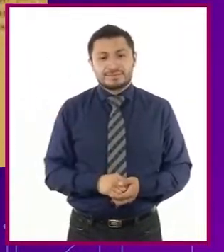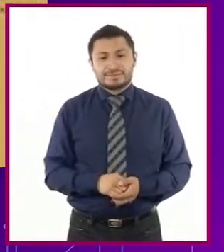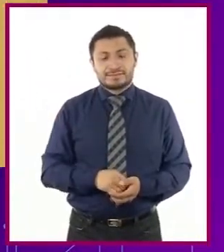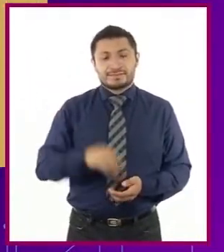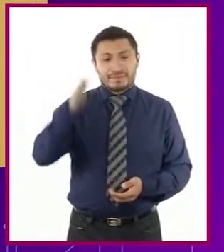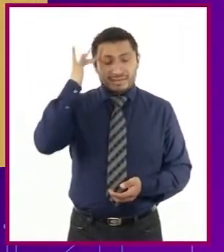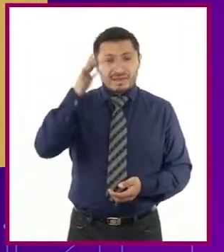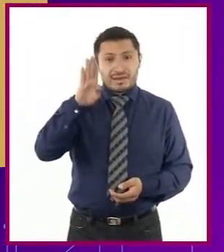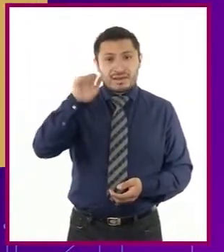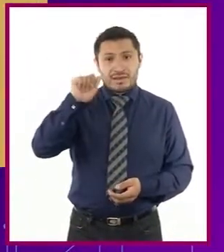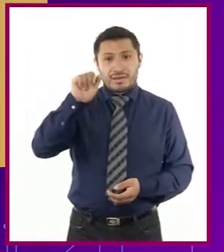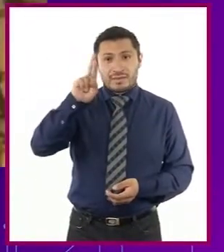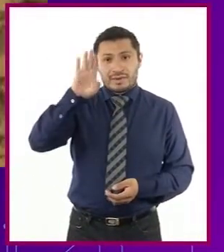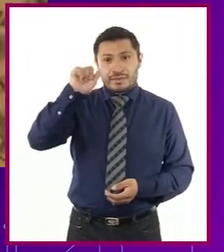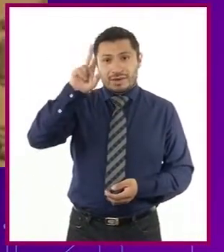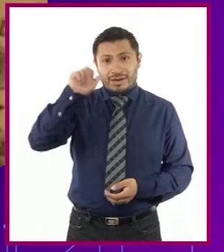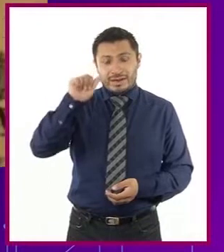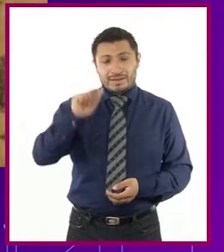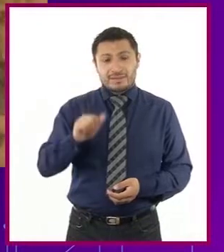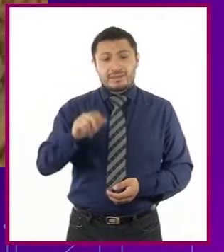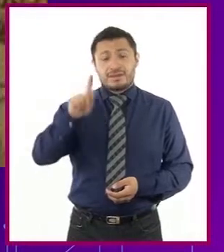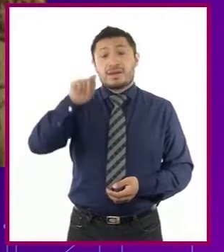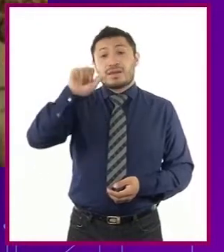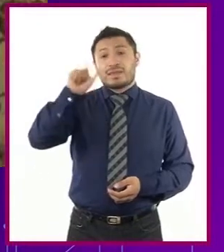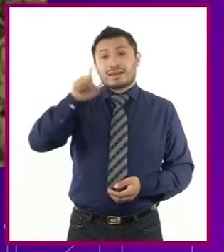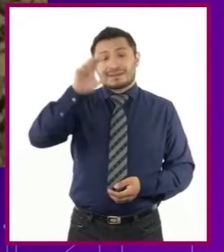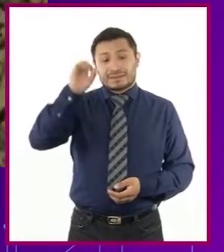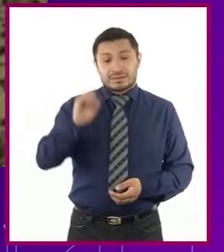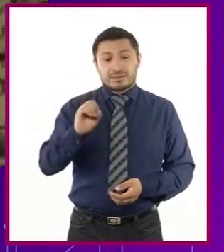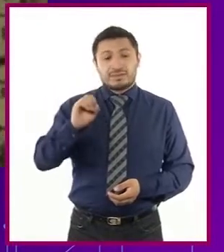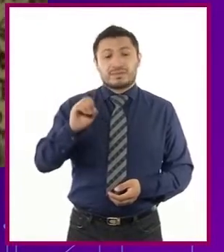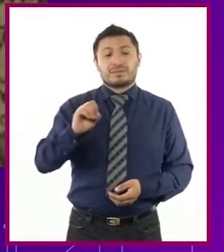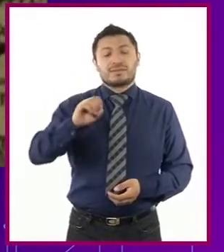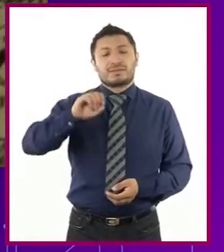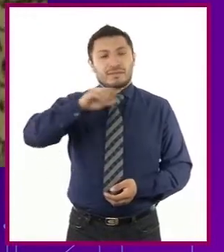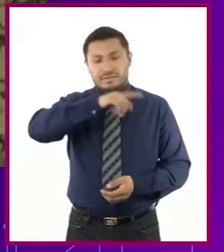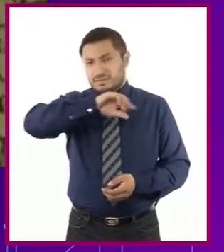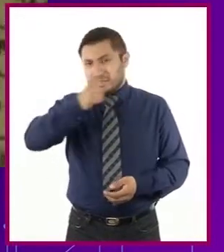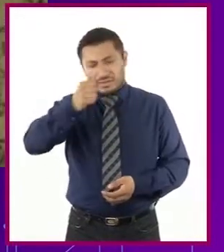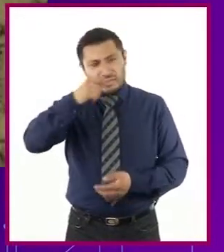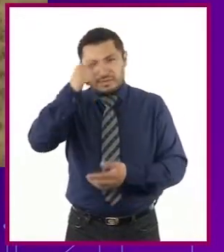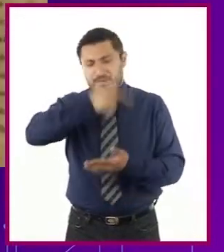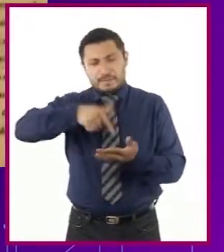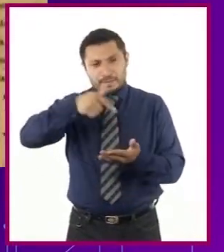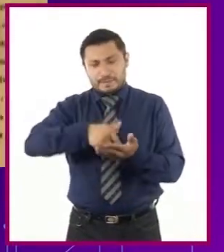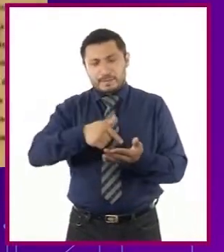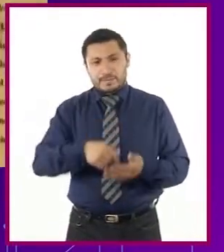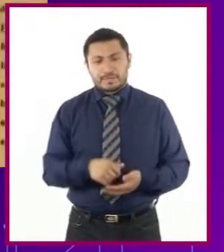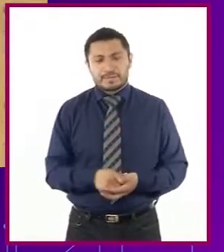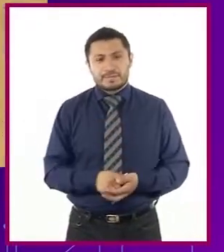Santa Bárbara, Taxco, Sultepec y Temascaltepec.